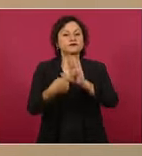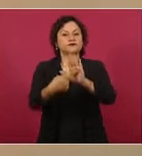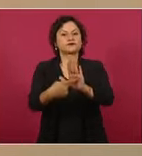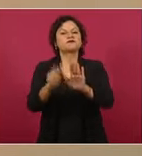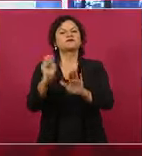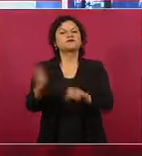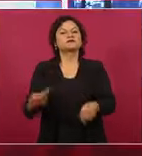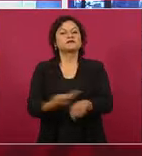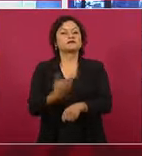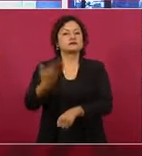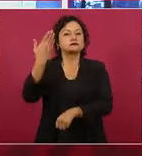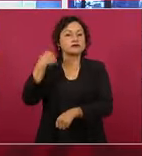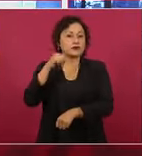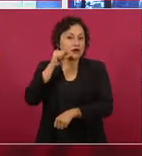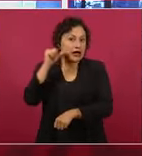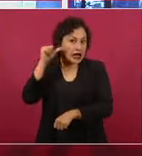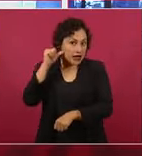suscitados el día de ayer en Tula de Allende,